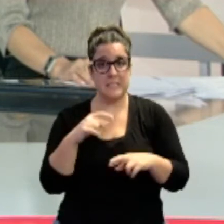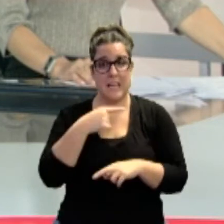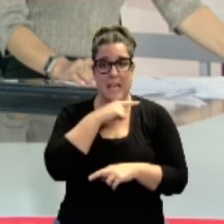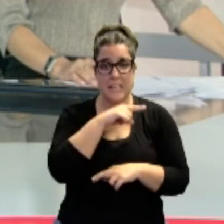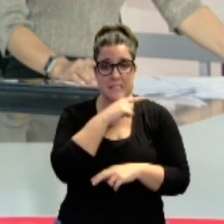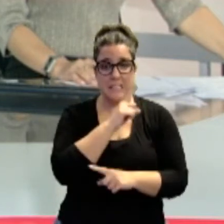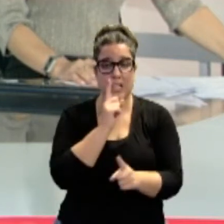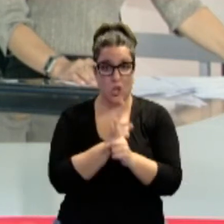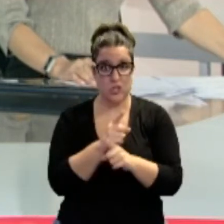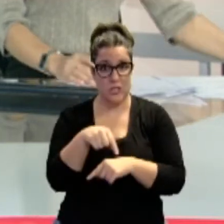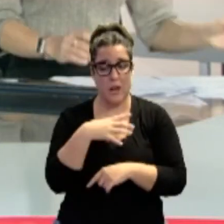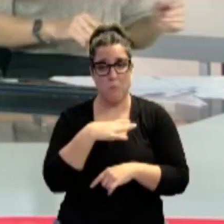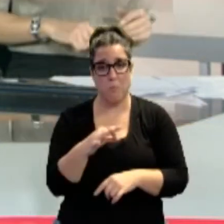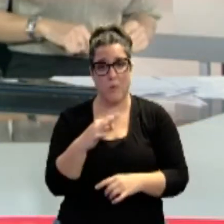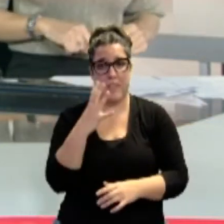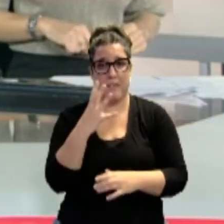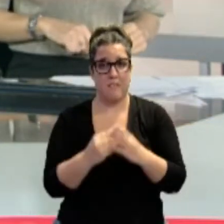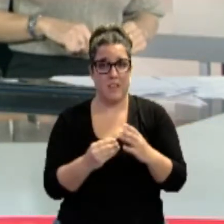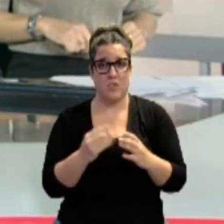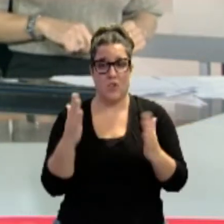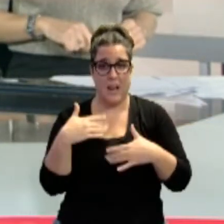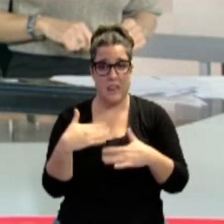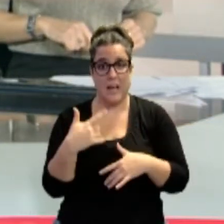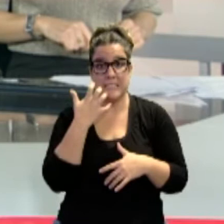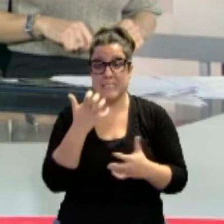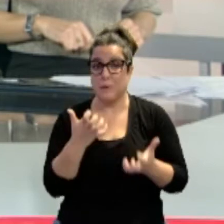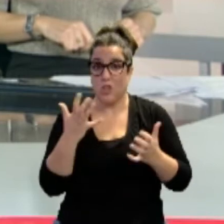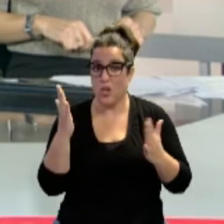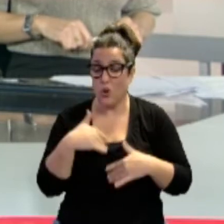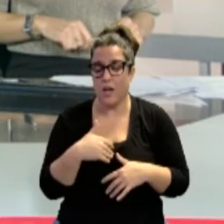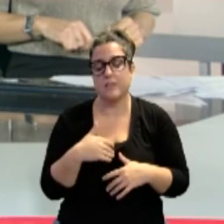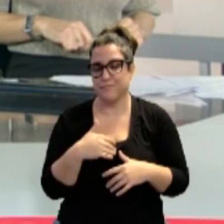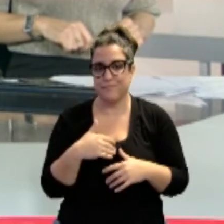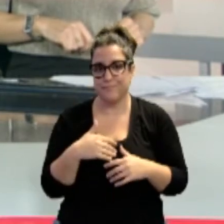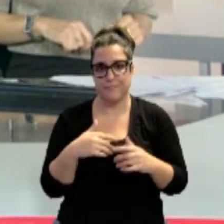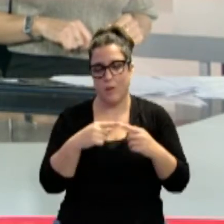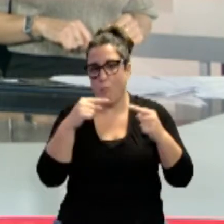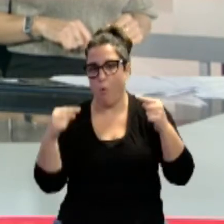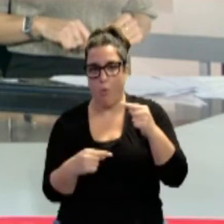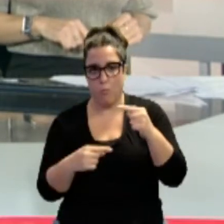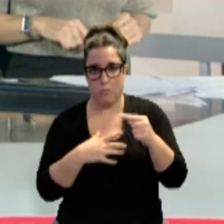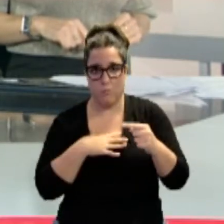de 7 partidos sin ganar. Todo lo que no sea una victoria podría descolgar a los navarros en el pozo de la tabla.